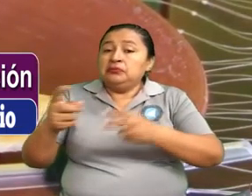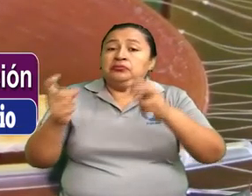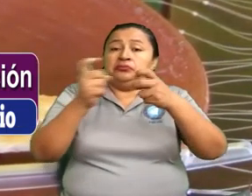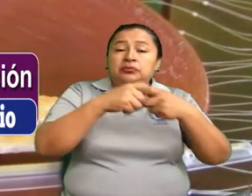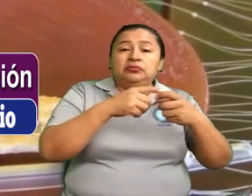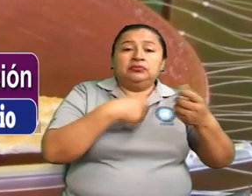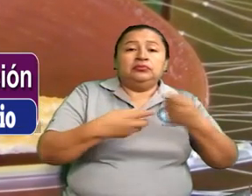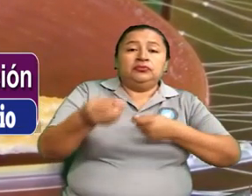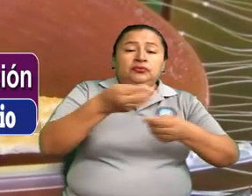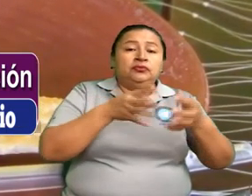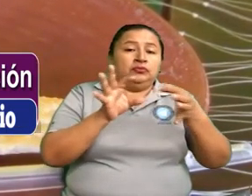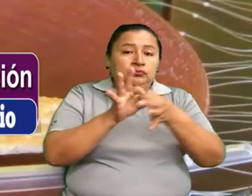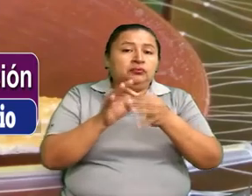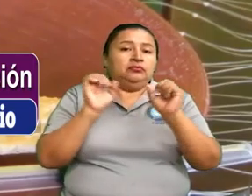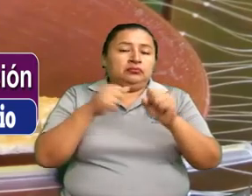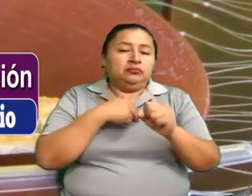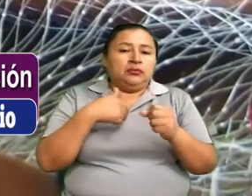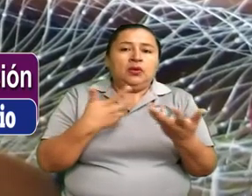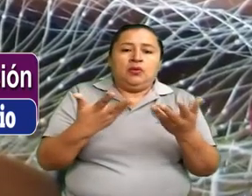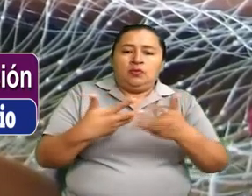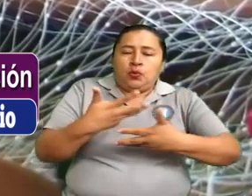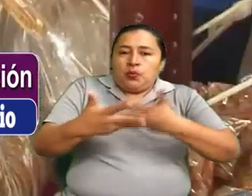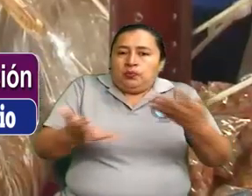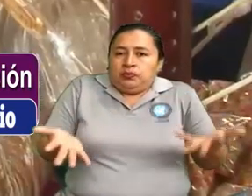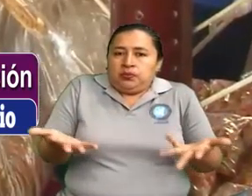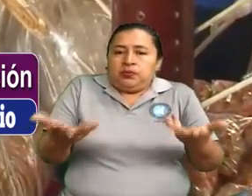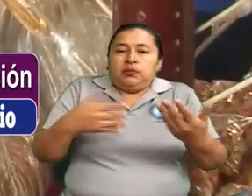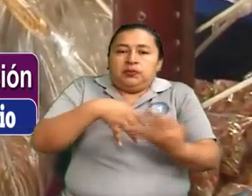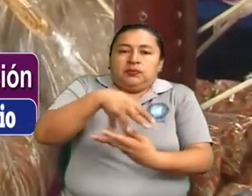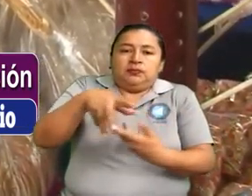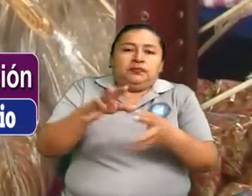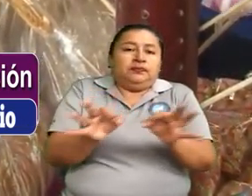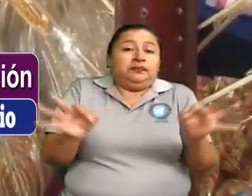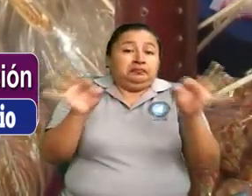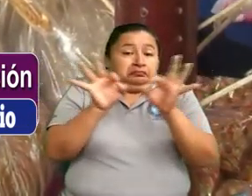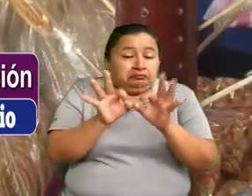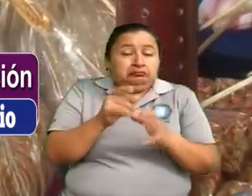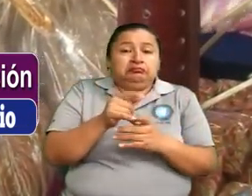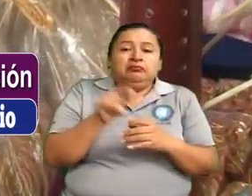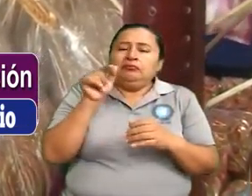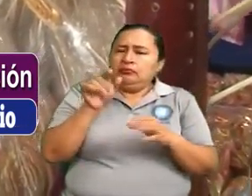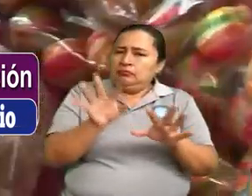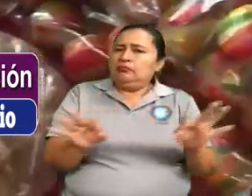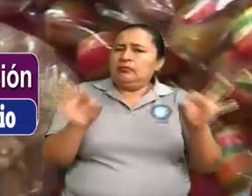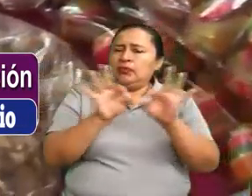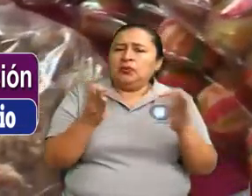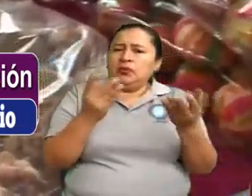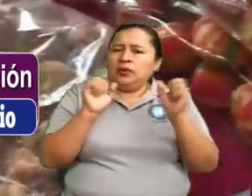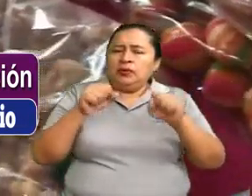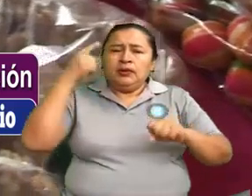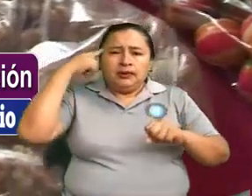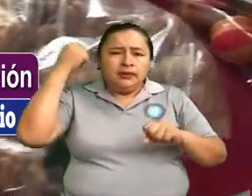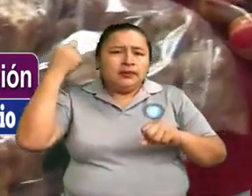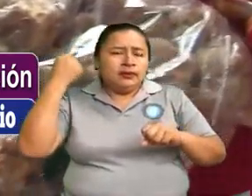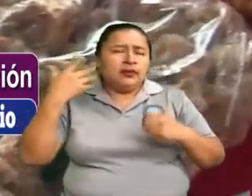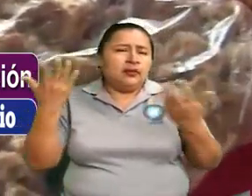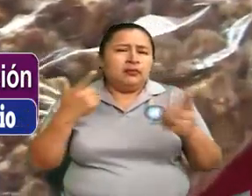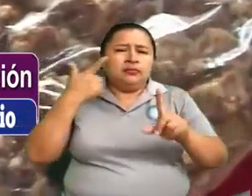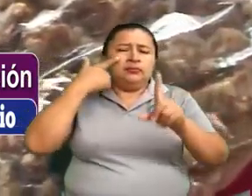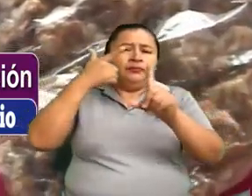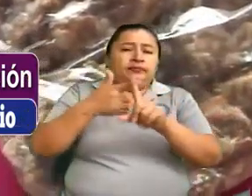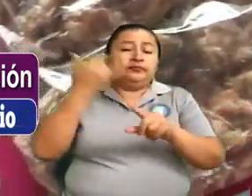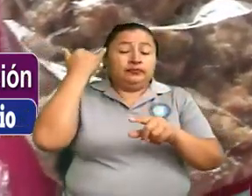su cadena productiva y bueno, y se fomentan relaciones muy interesantes. ¿Cuán importante y cómo podemos entender la perspectiva de la